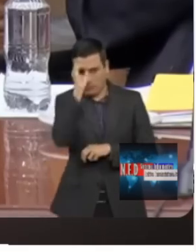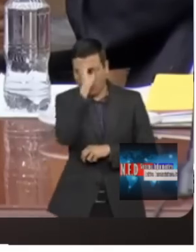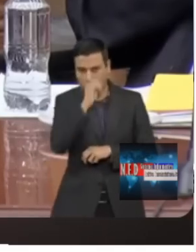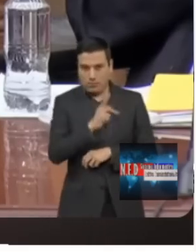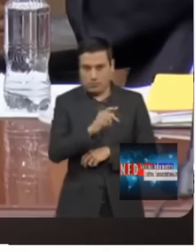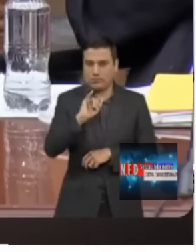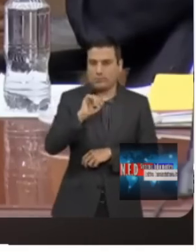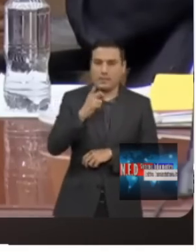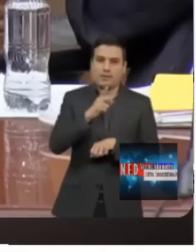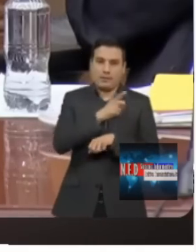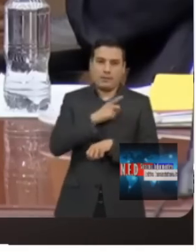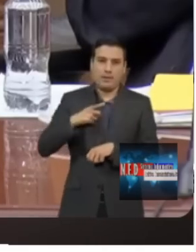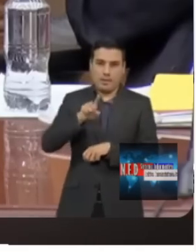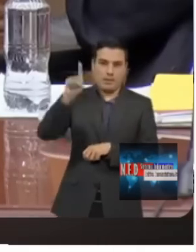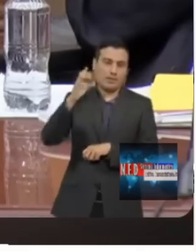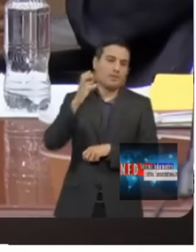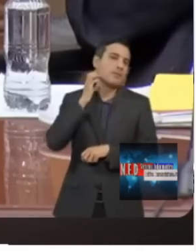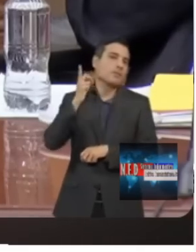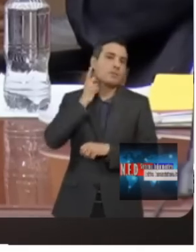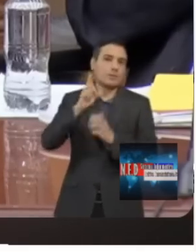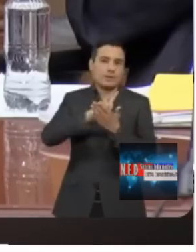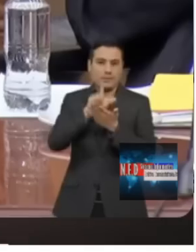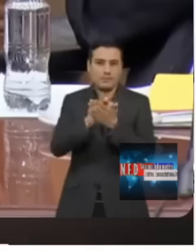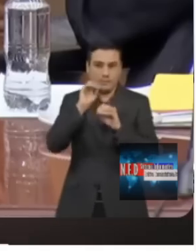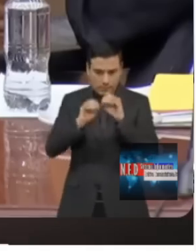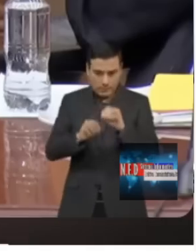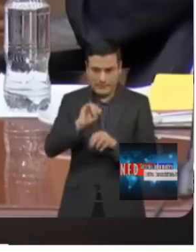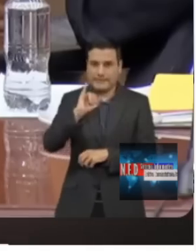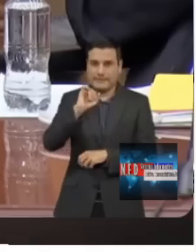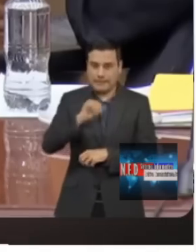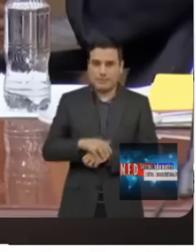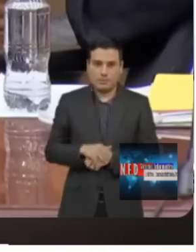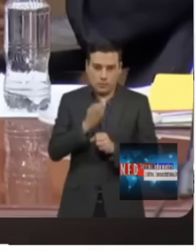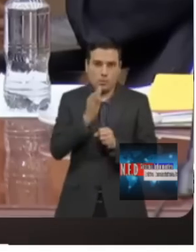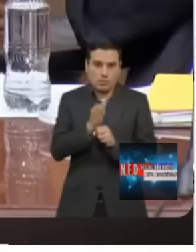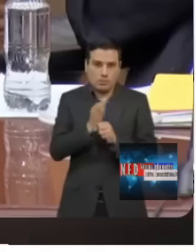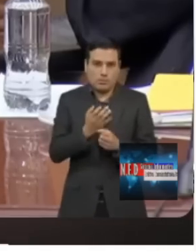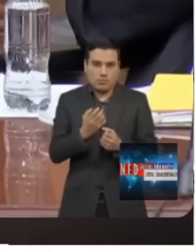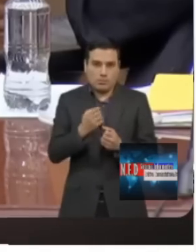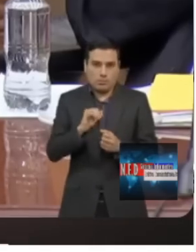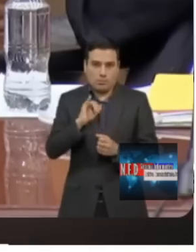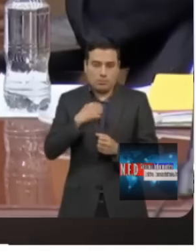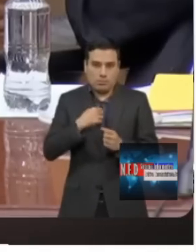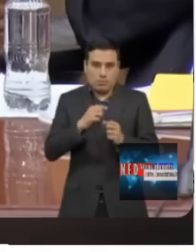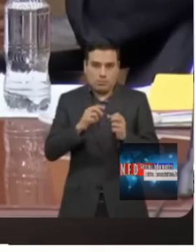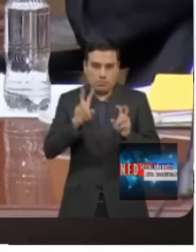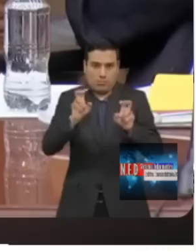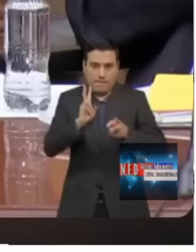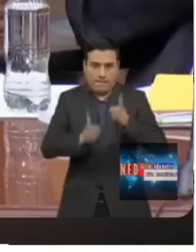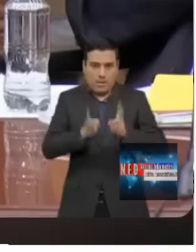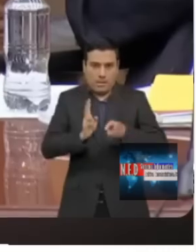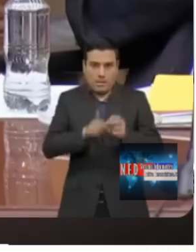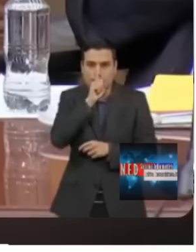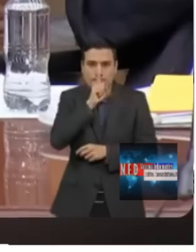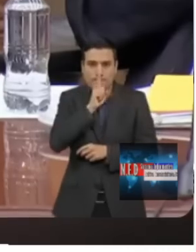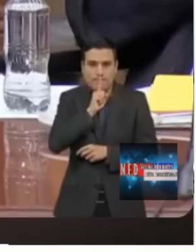le llama pastorcito de Belén y monaguillo de iglesia. La discusión se dio por los